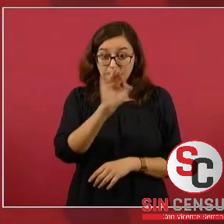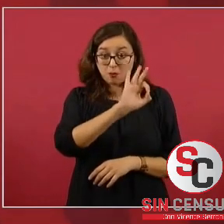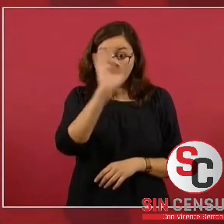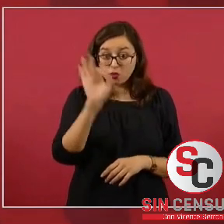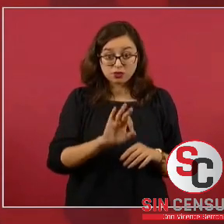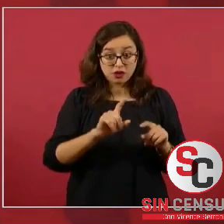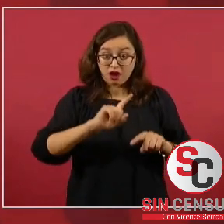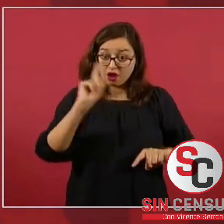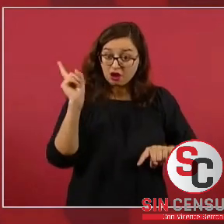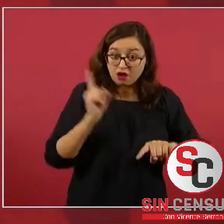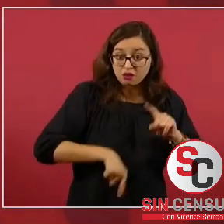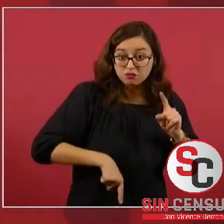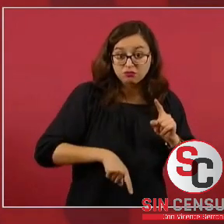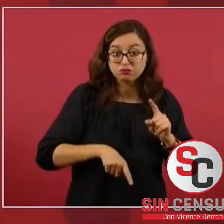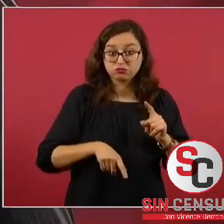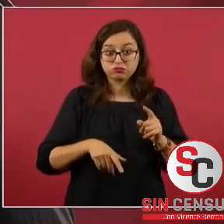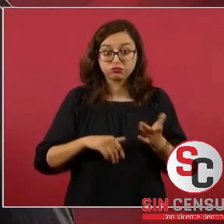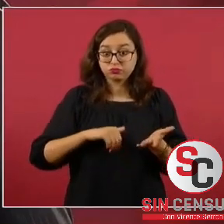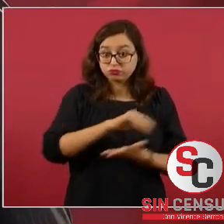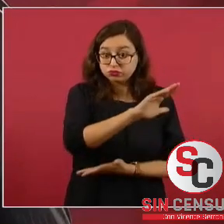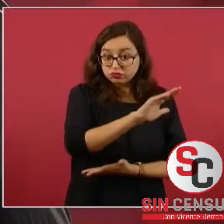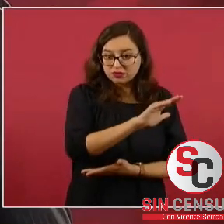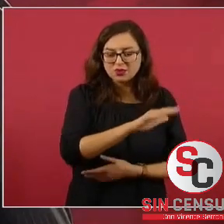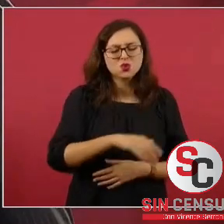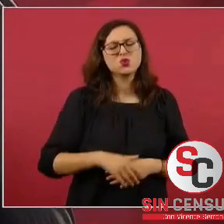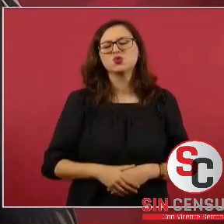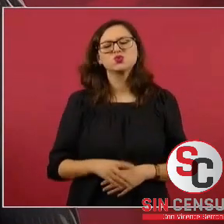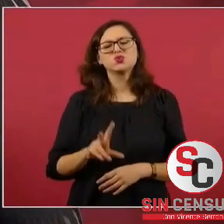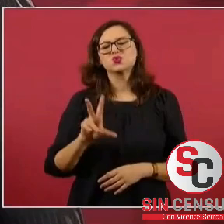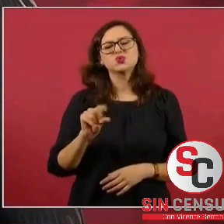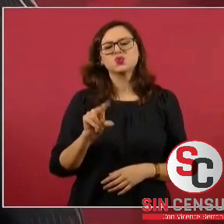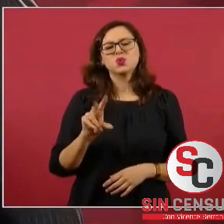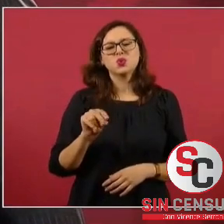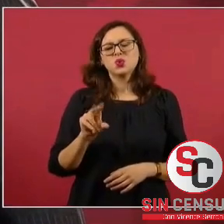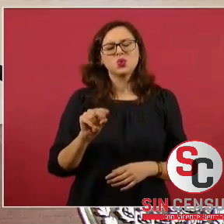la iniciativa de la sociedad civil, no.